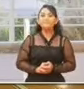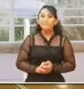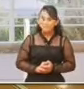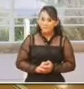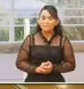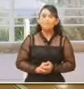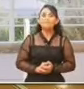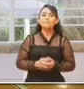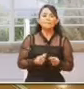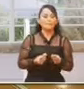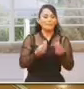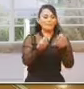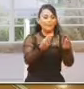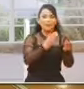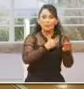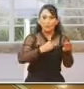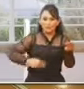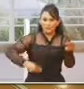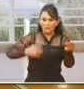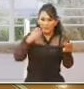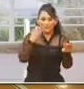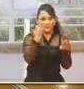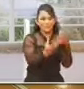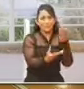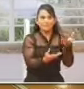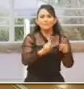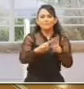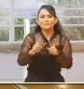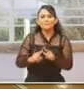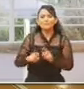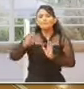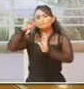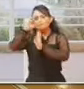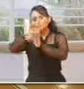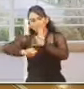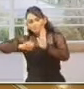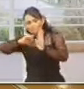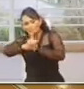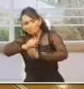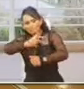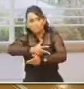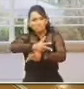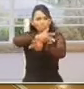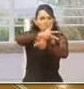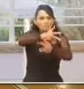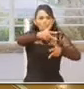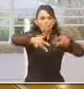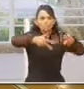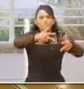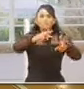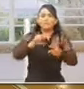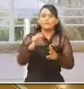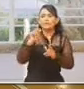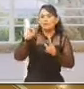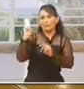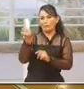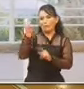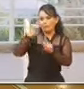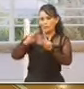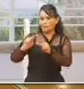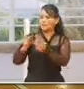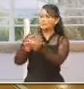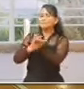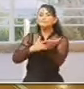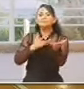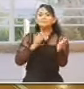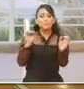en donación a favor del municipio de Querétaro diversas cámaras de videovigilancia y equipo tecnológico. ¿Está a su consideración? Si